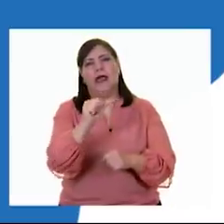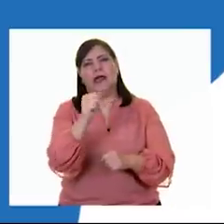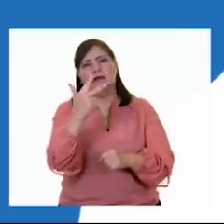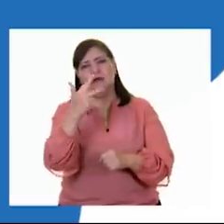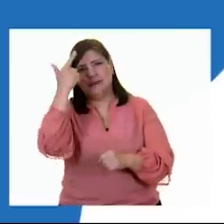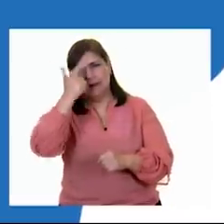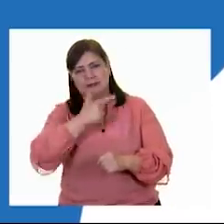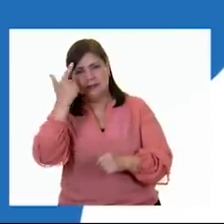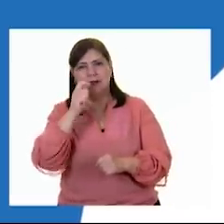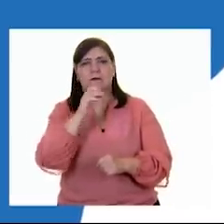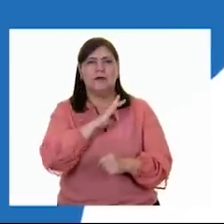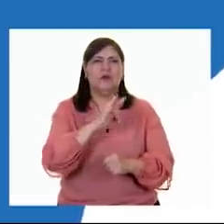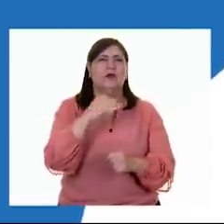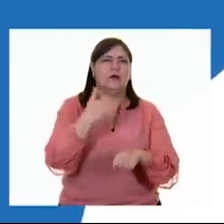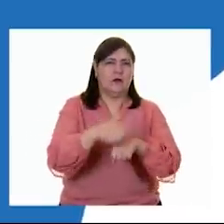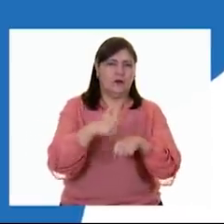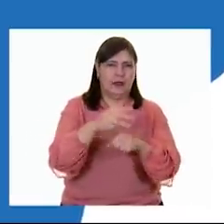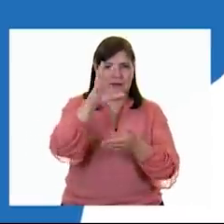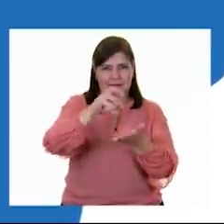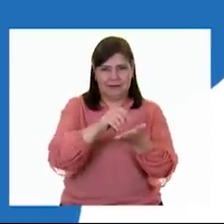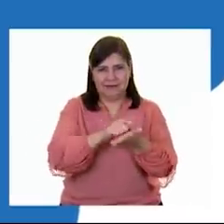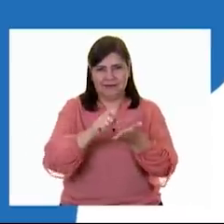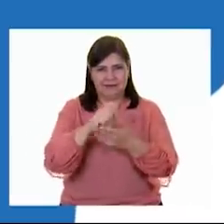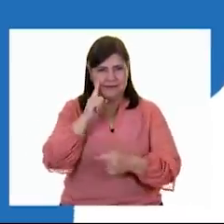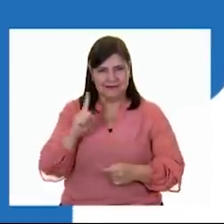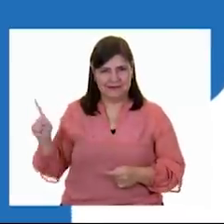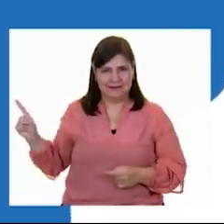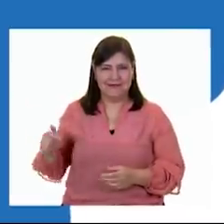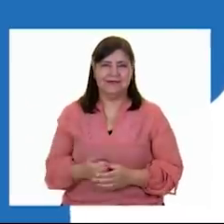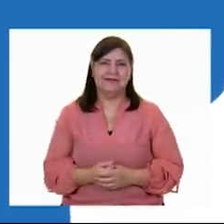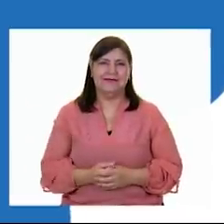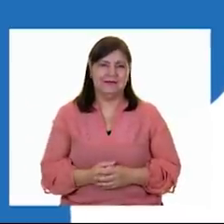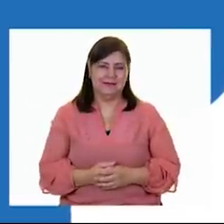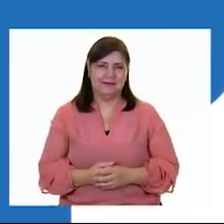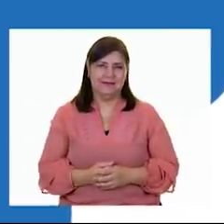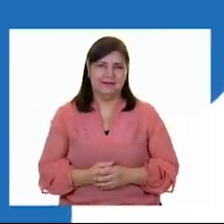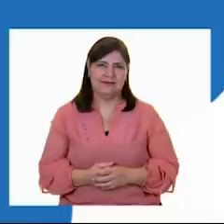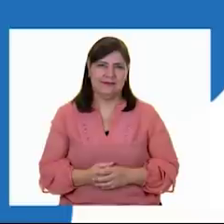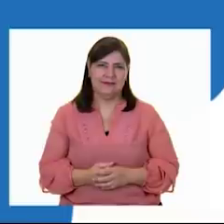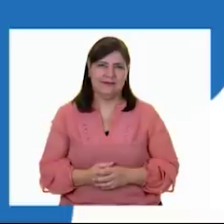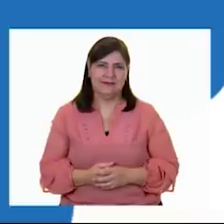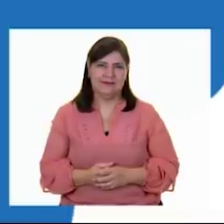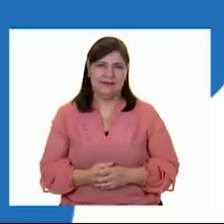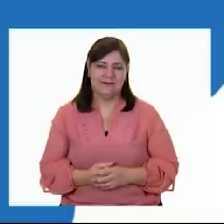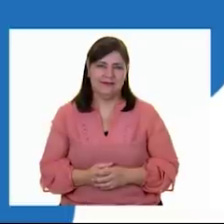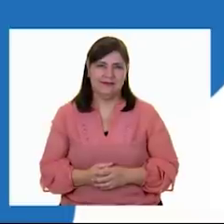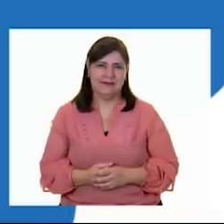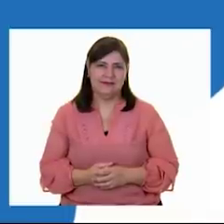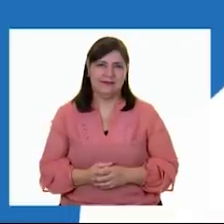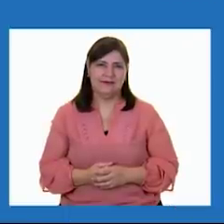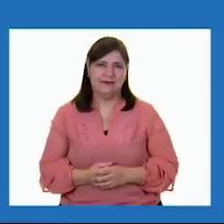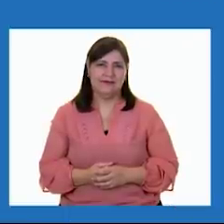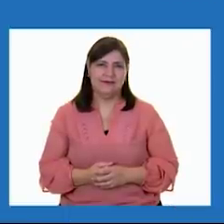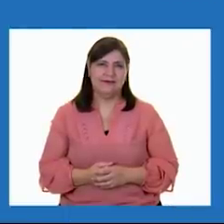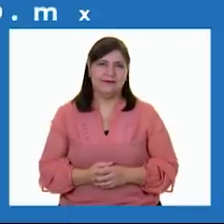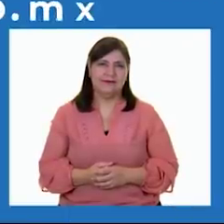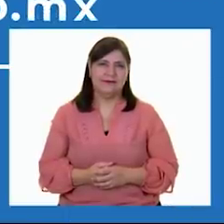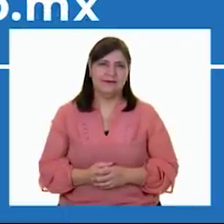teléfono 55 41 72 04 13. 100 líneas.